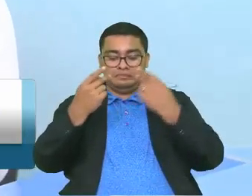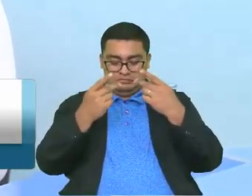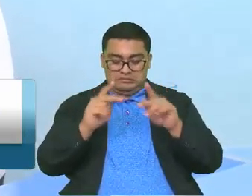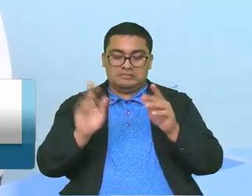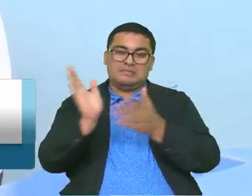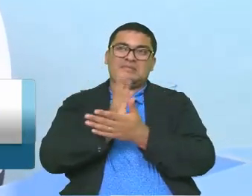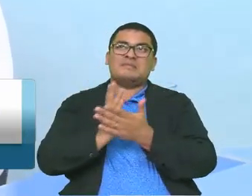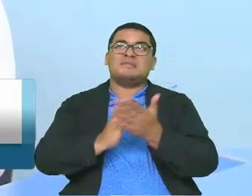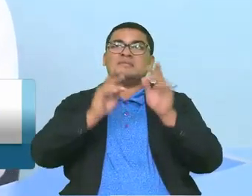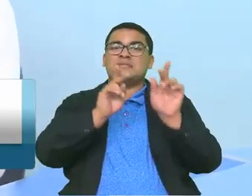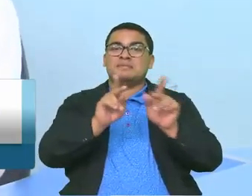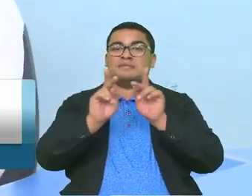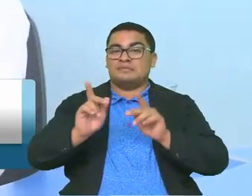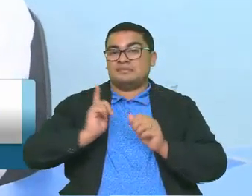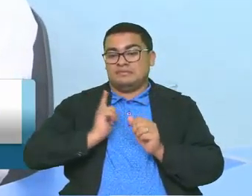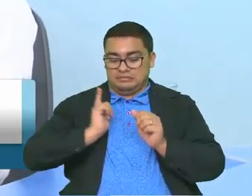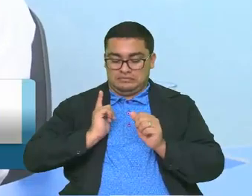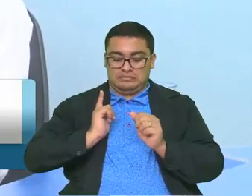reflejo pupilar